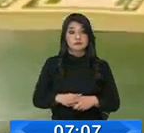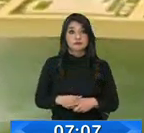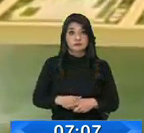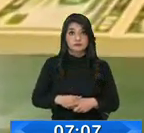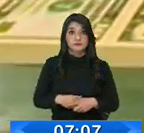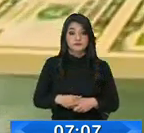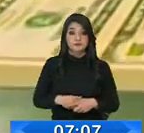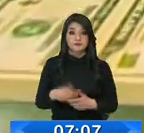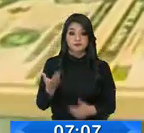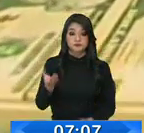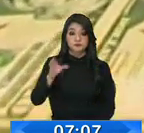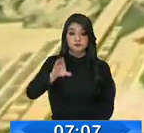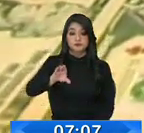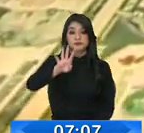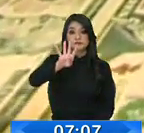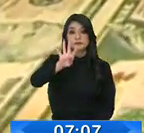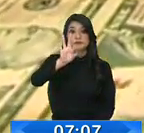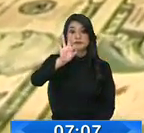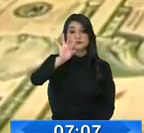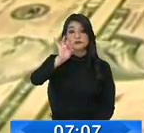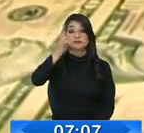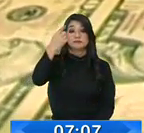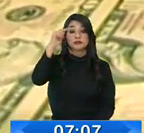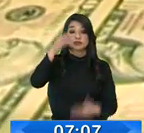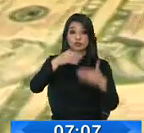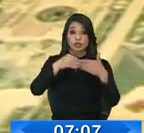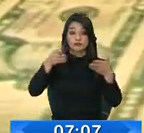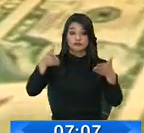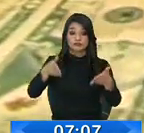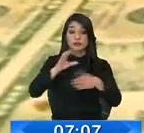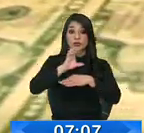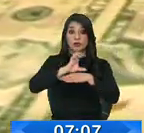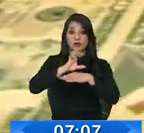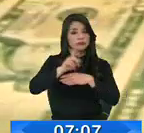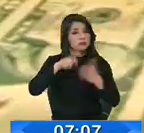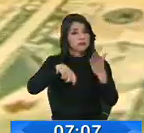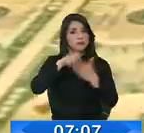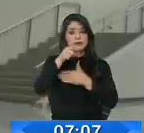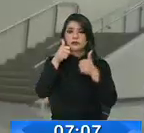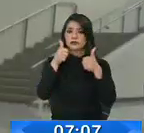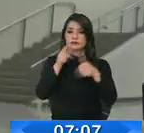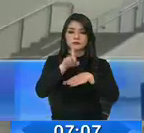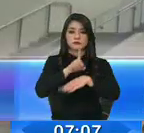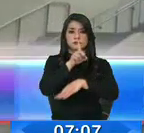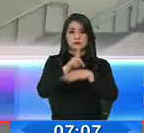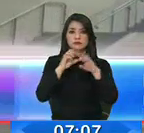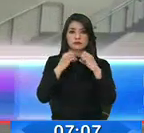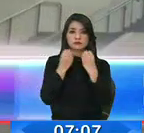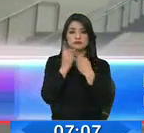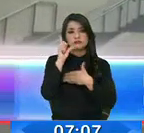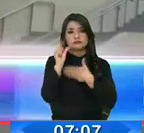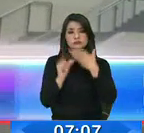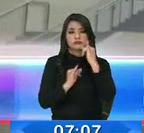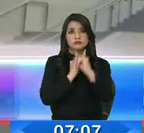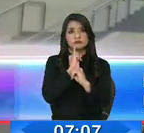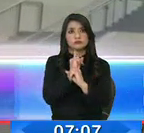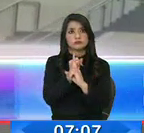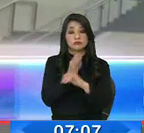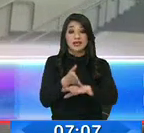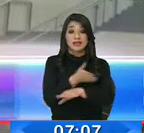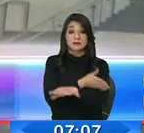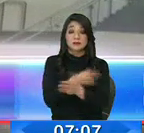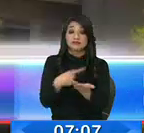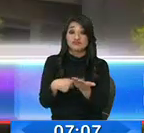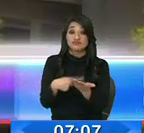El desembolso de 498 millones de dólares a favor de Ecuador fue aprobado por el directorio del Fondo Monetario Internacional luego de analizar